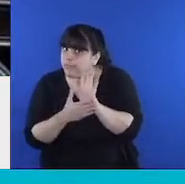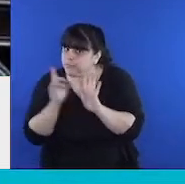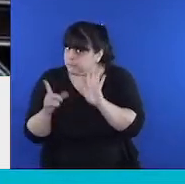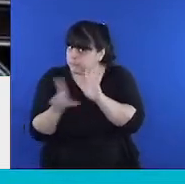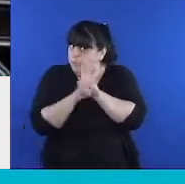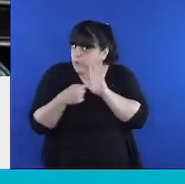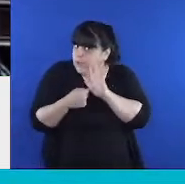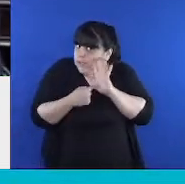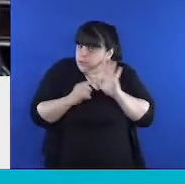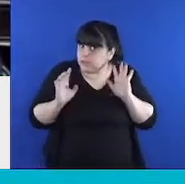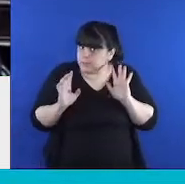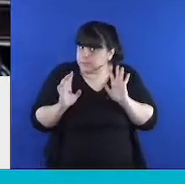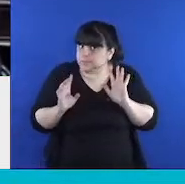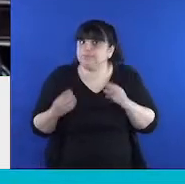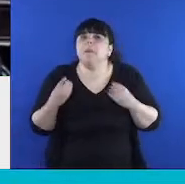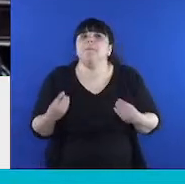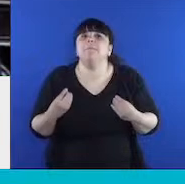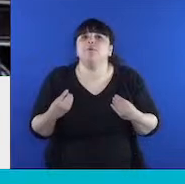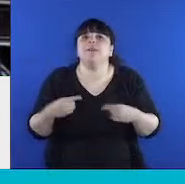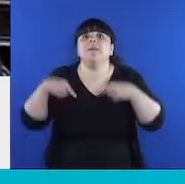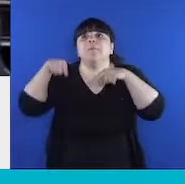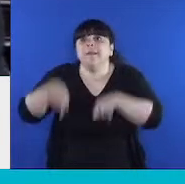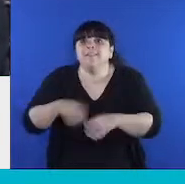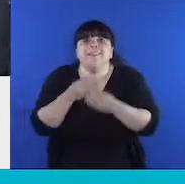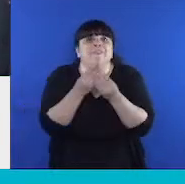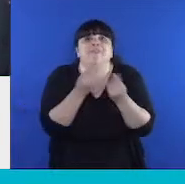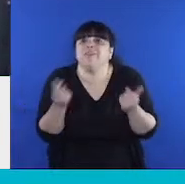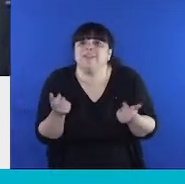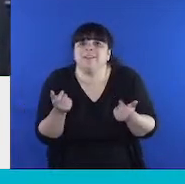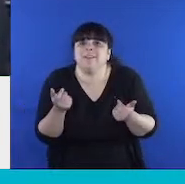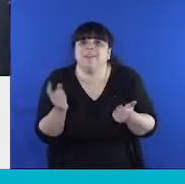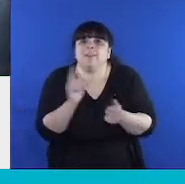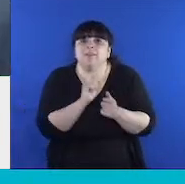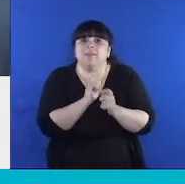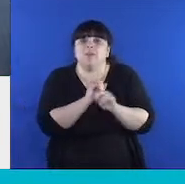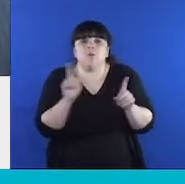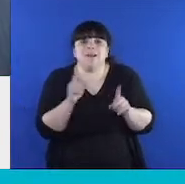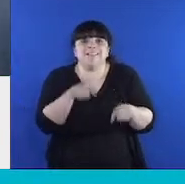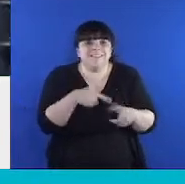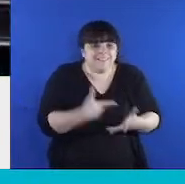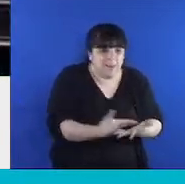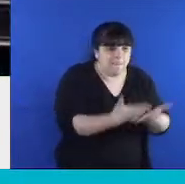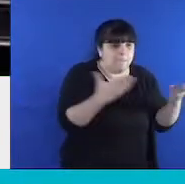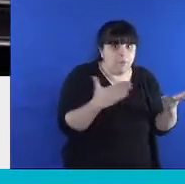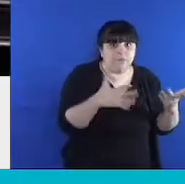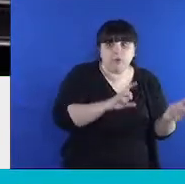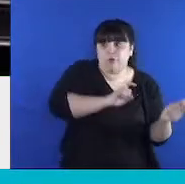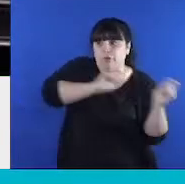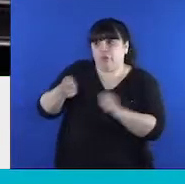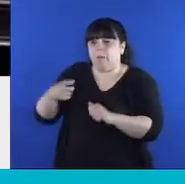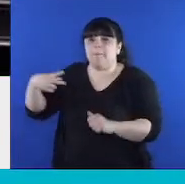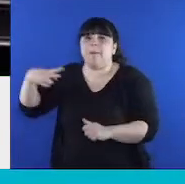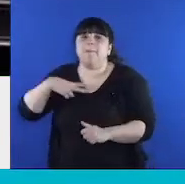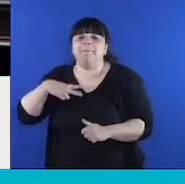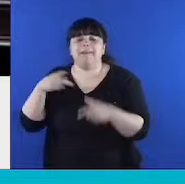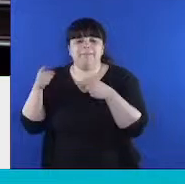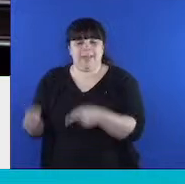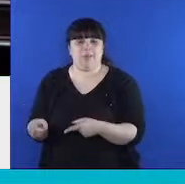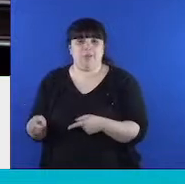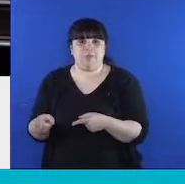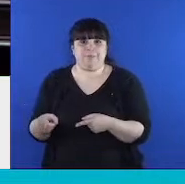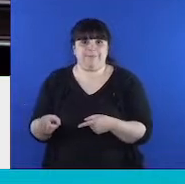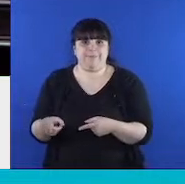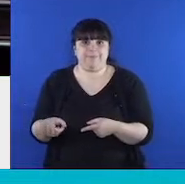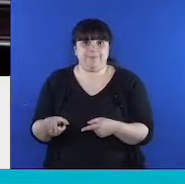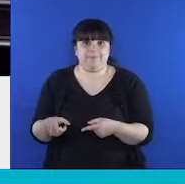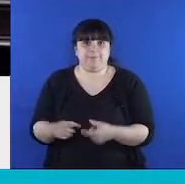presidente? Porque deja de ser una dependencia estatal y pasa a ser una persona de derecho privado. Sus actos y